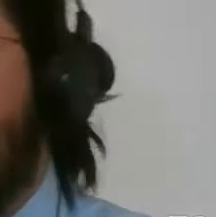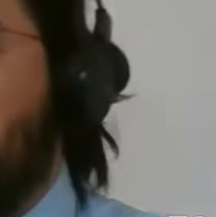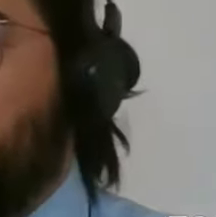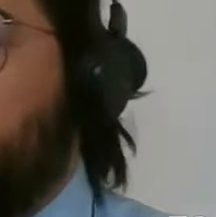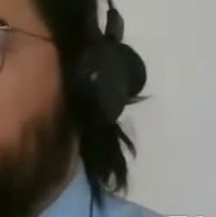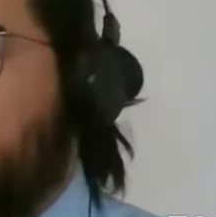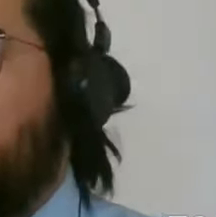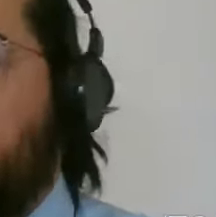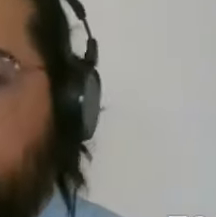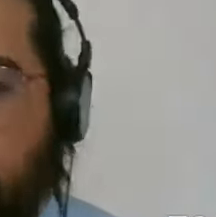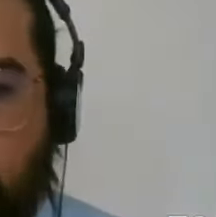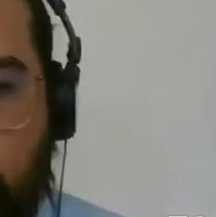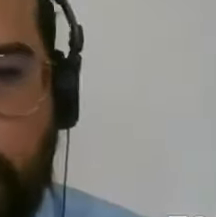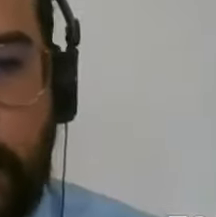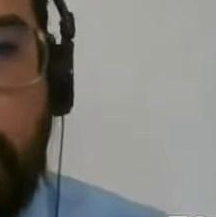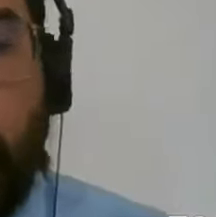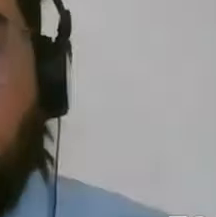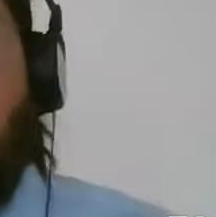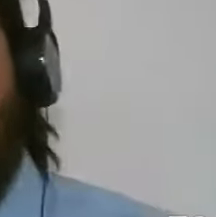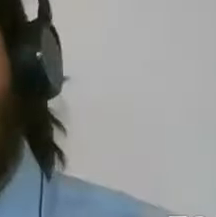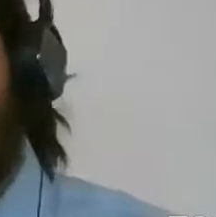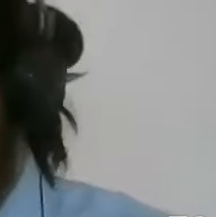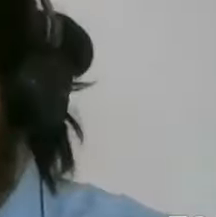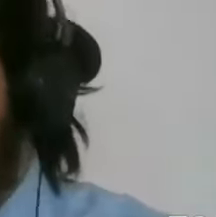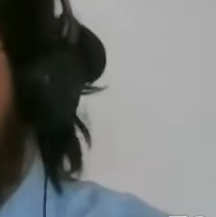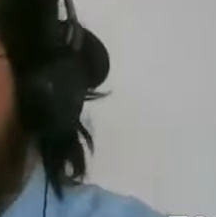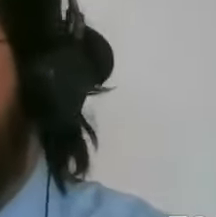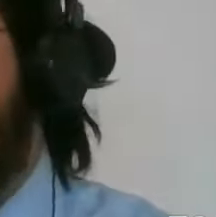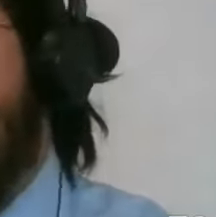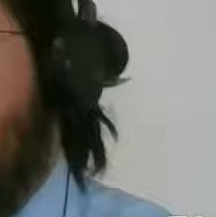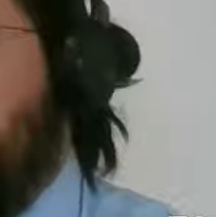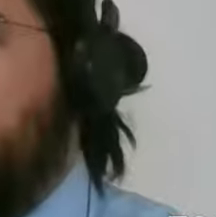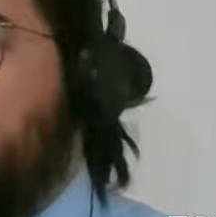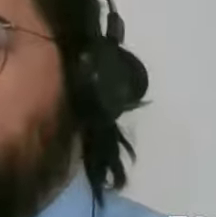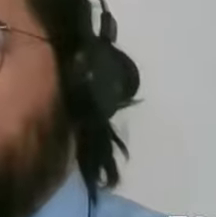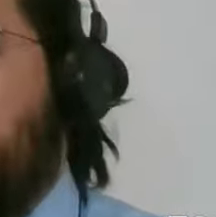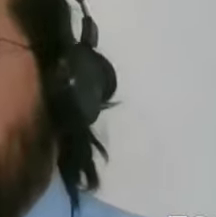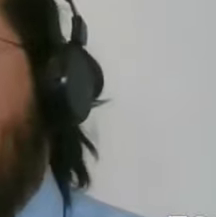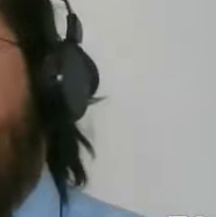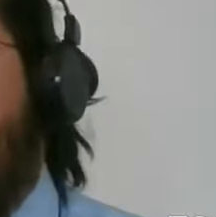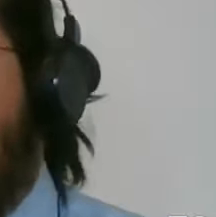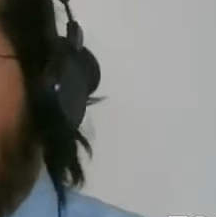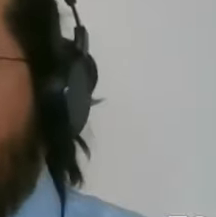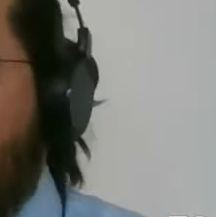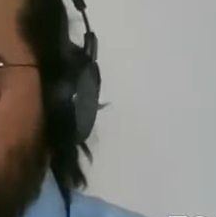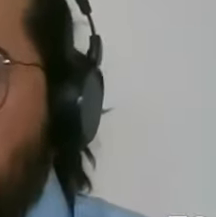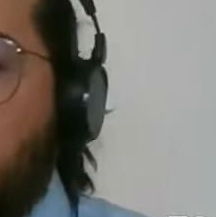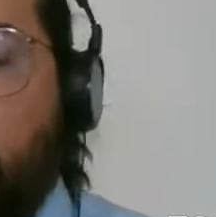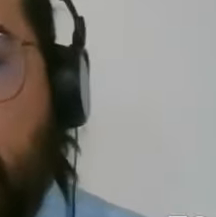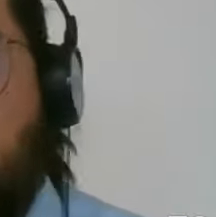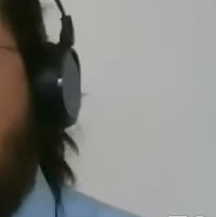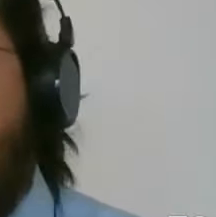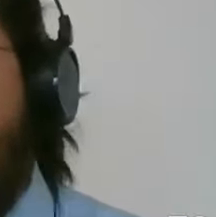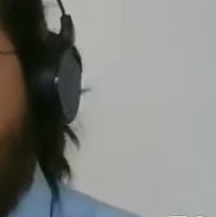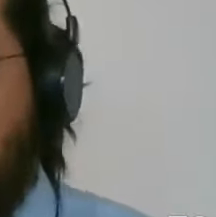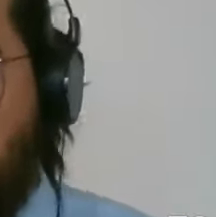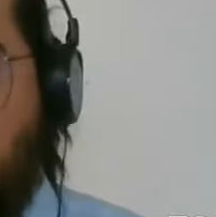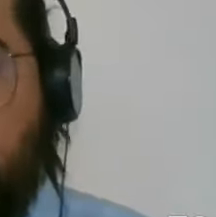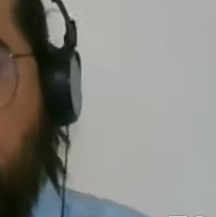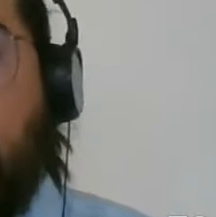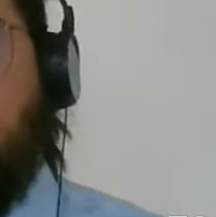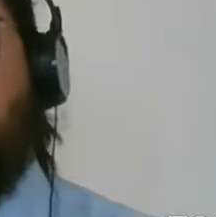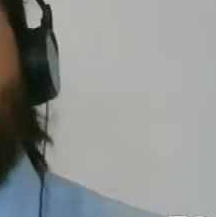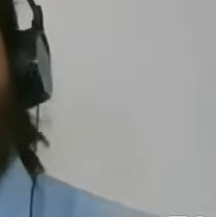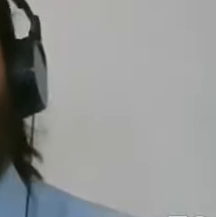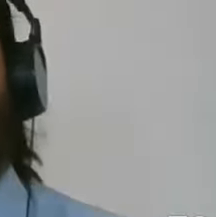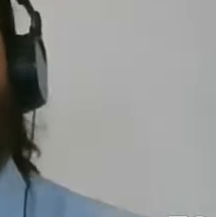de pasar a eso, me gustaría, pues como siempre, hablarles un poquito más de el proyecto